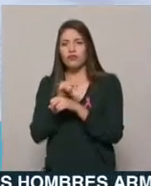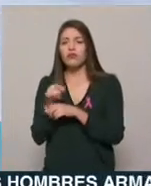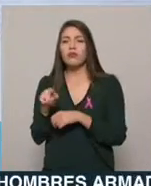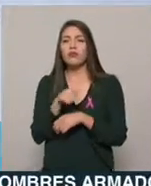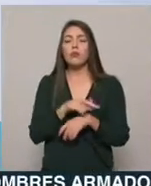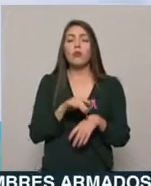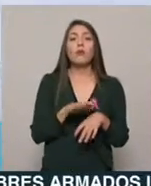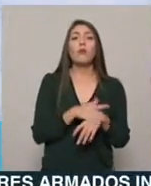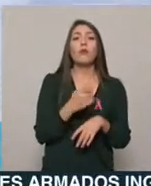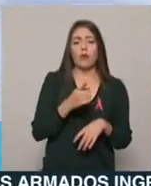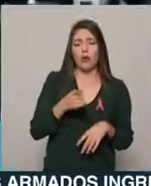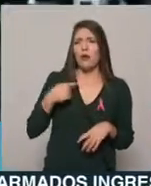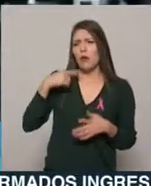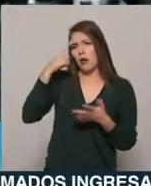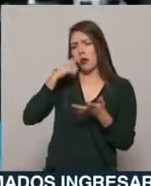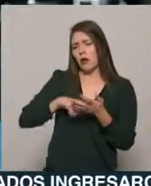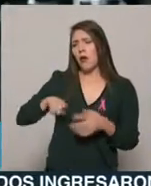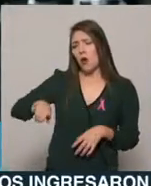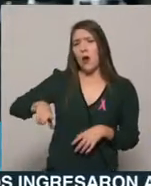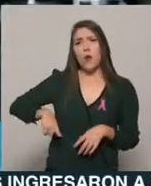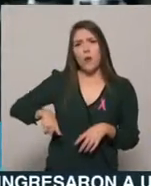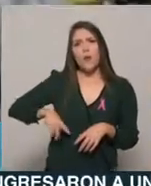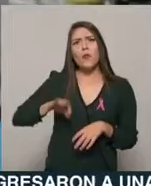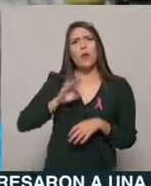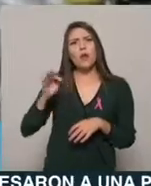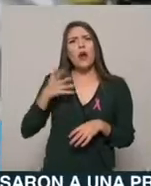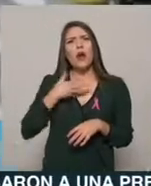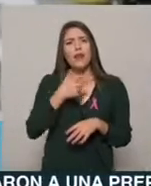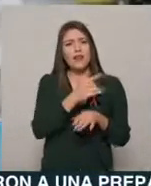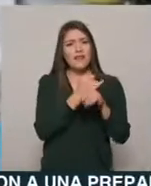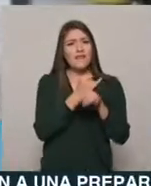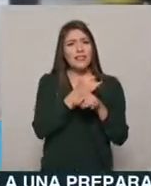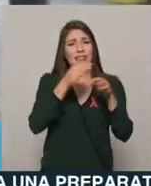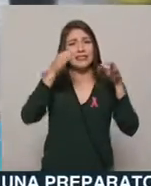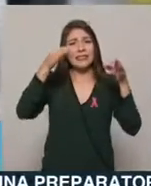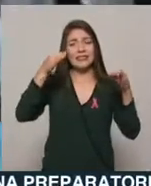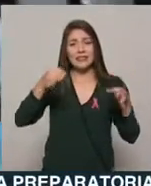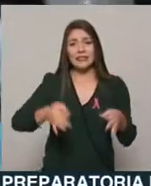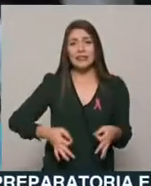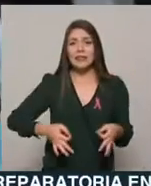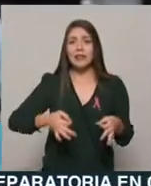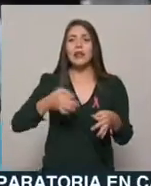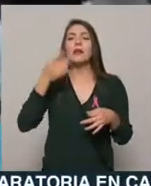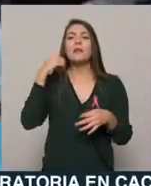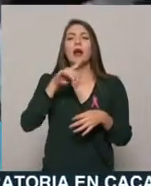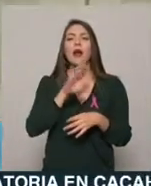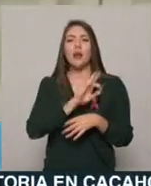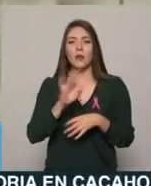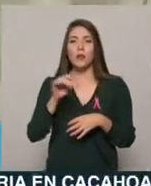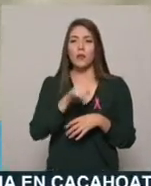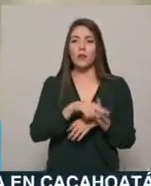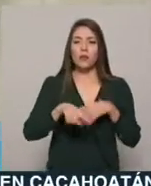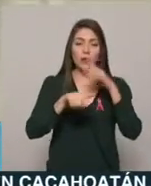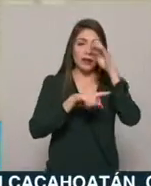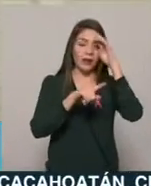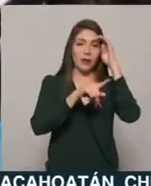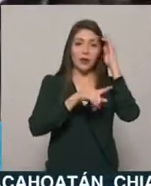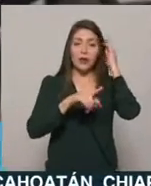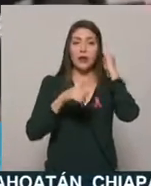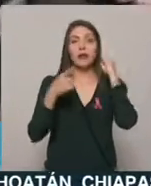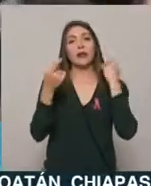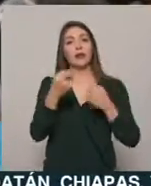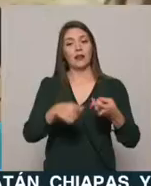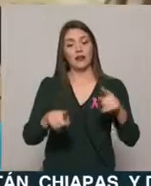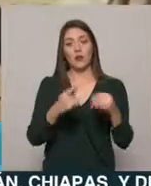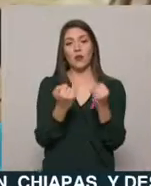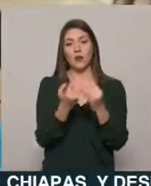creo que el gobierno puede tener información precisa para llevar a los dirigentes como Romero